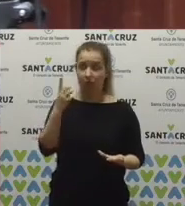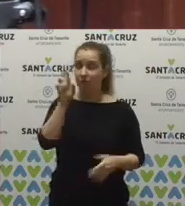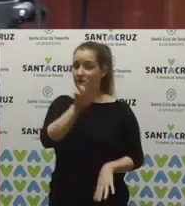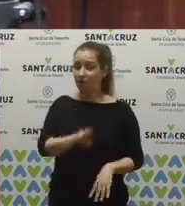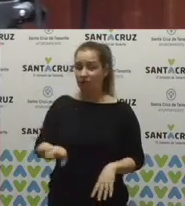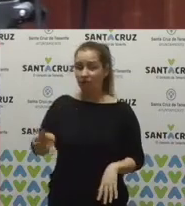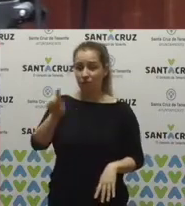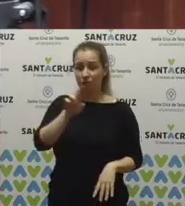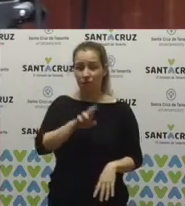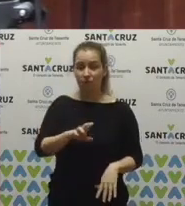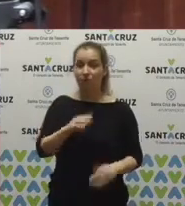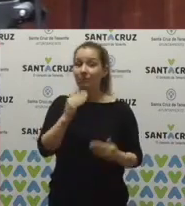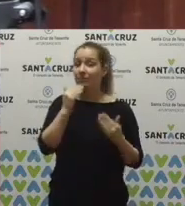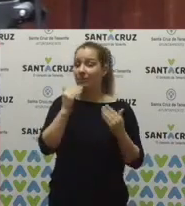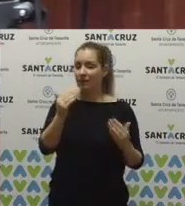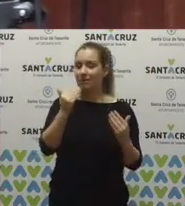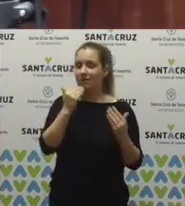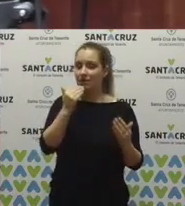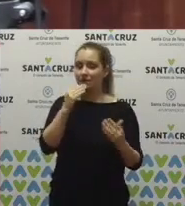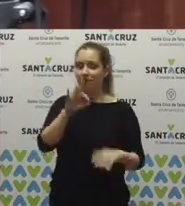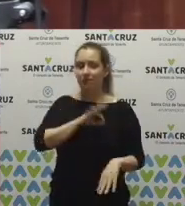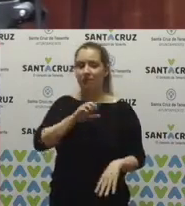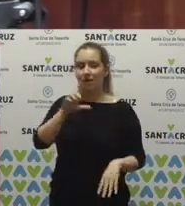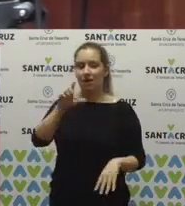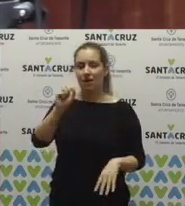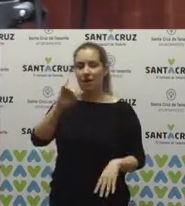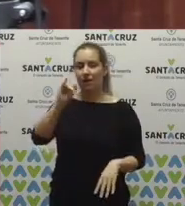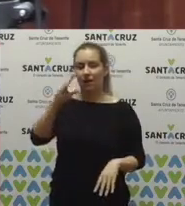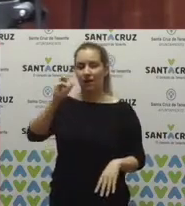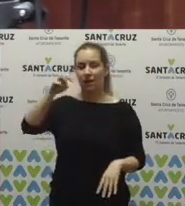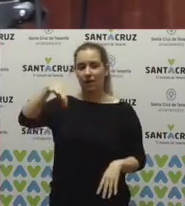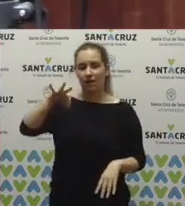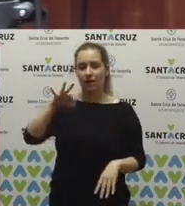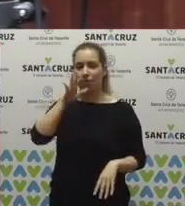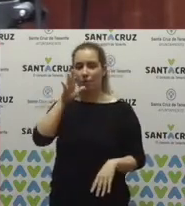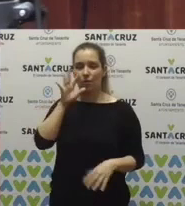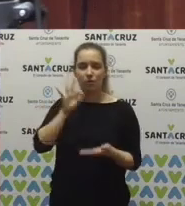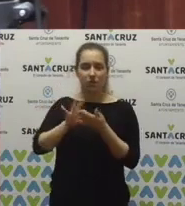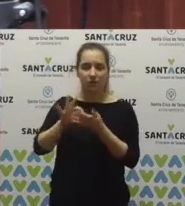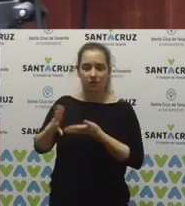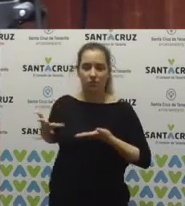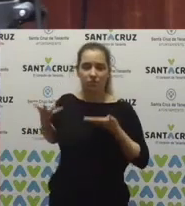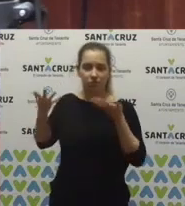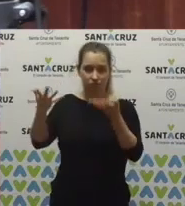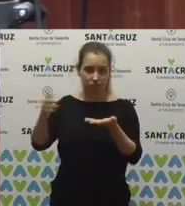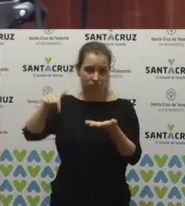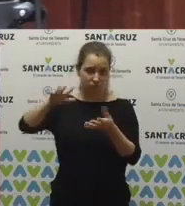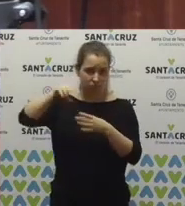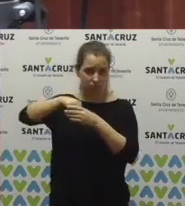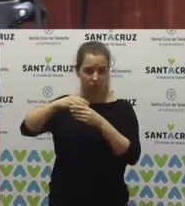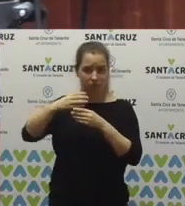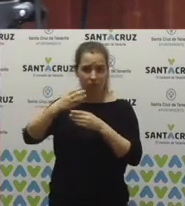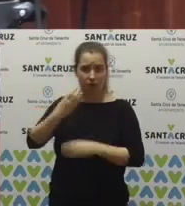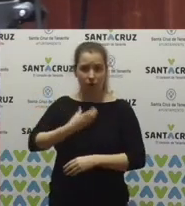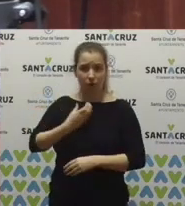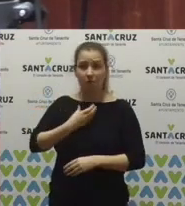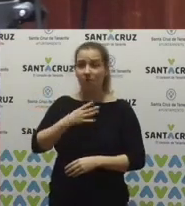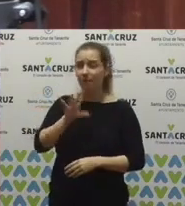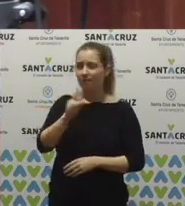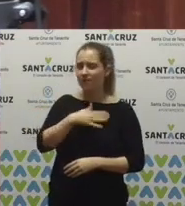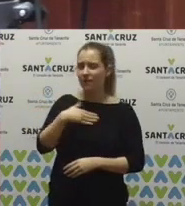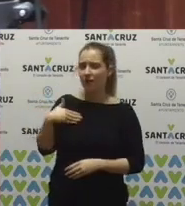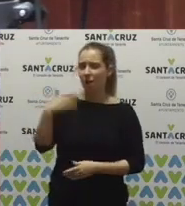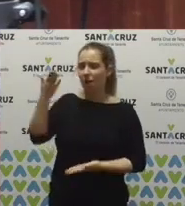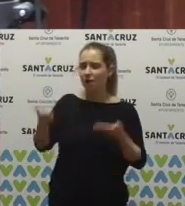las gracias al señor lazcano por los servicios prestados en este ayuntamiento pero lo que sí que voy a valorar